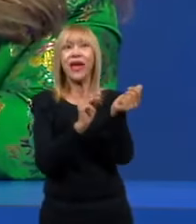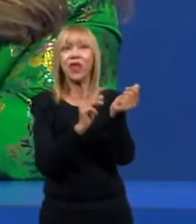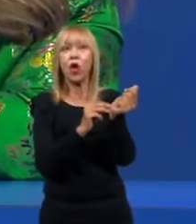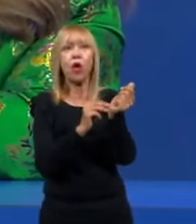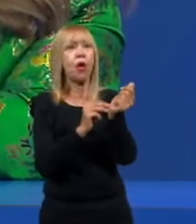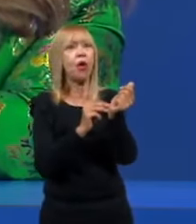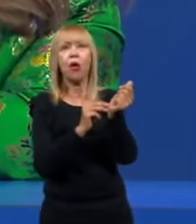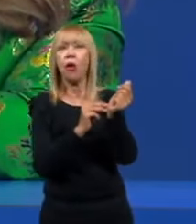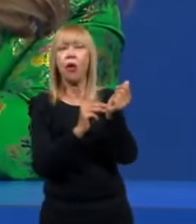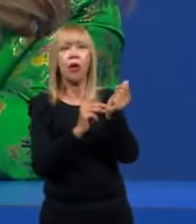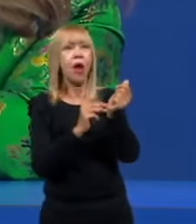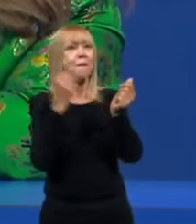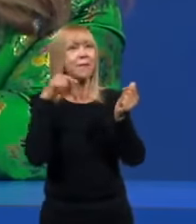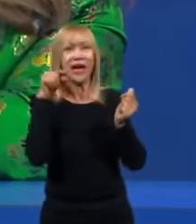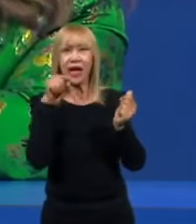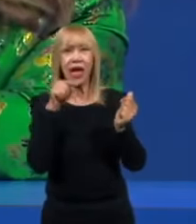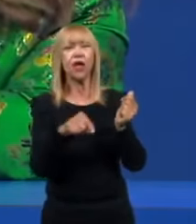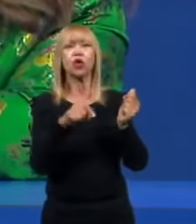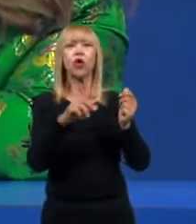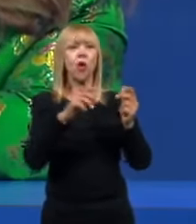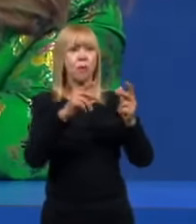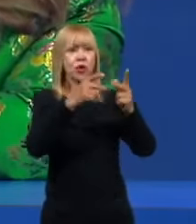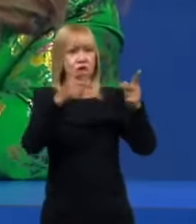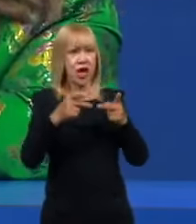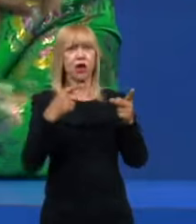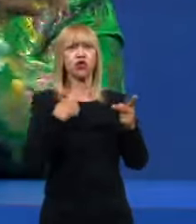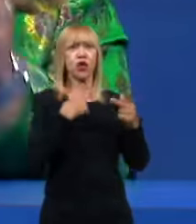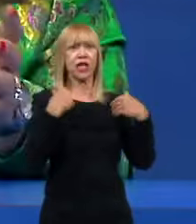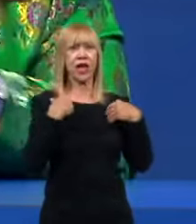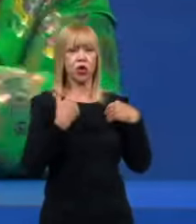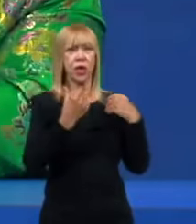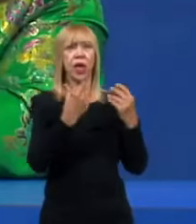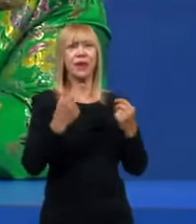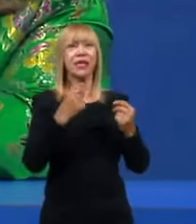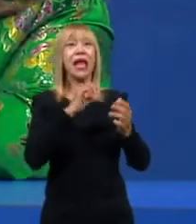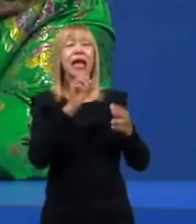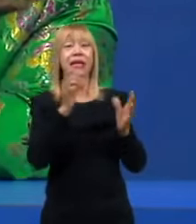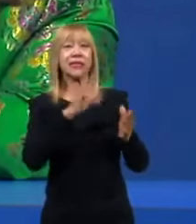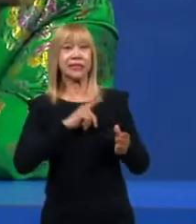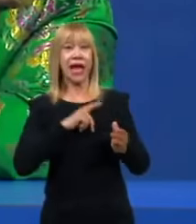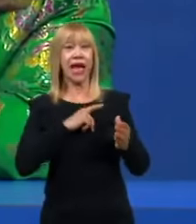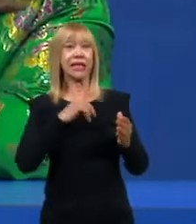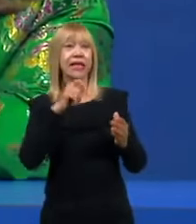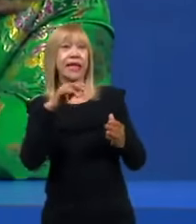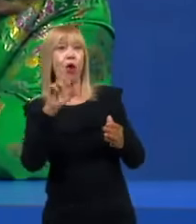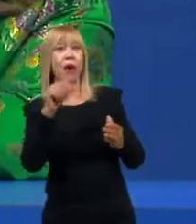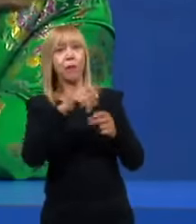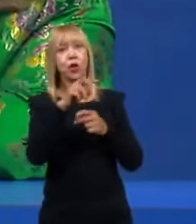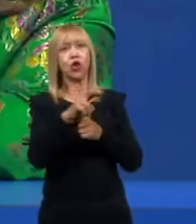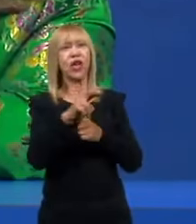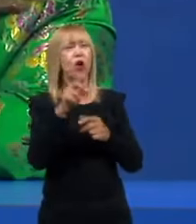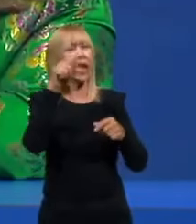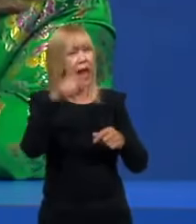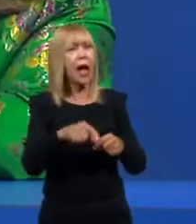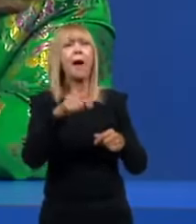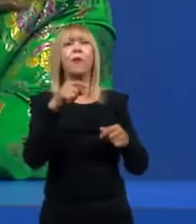nivel 3, uh-huh. Y que esto nos posicionaría a tener nuestra principal sala de trauma en Puerto Rico, que la gente no lo sabe, es la